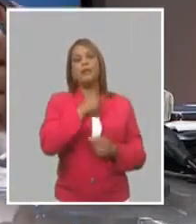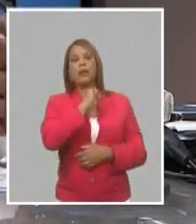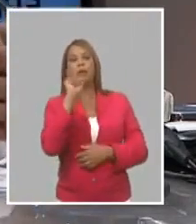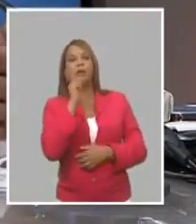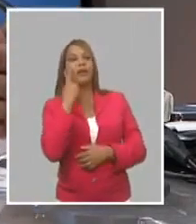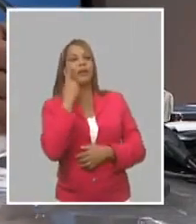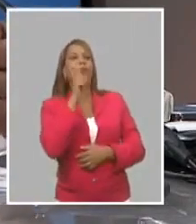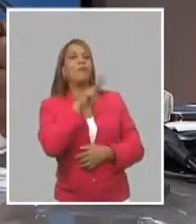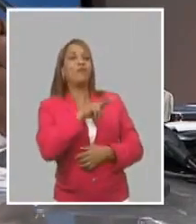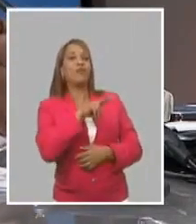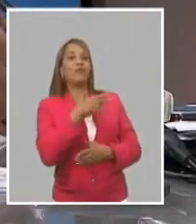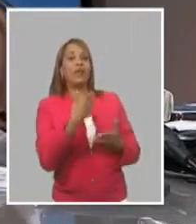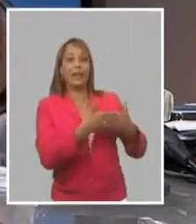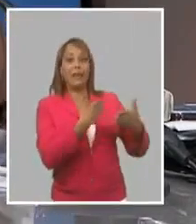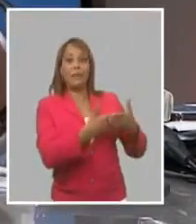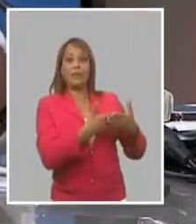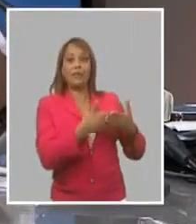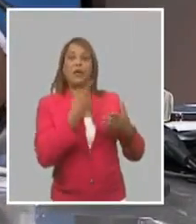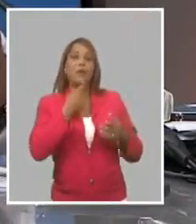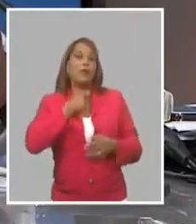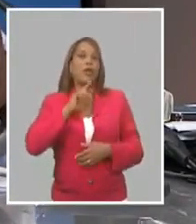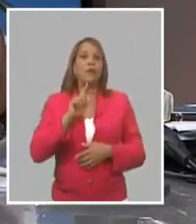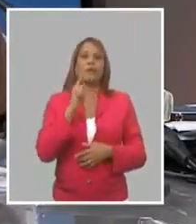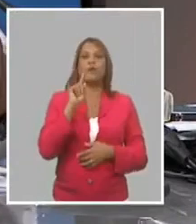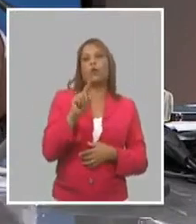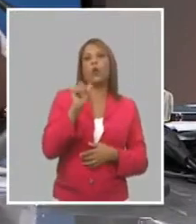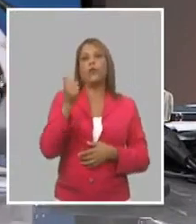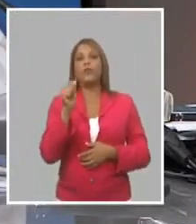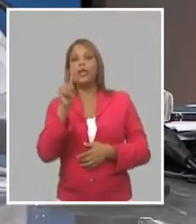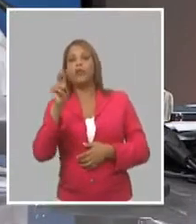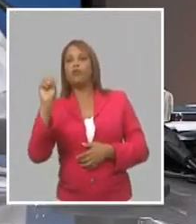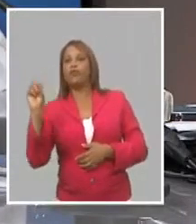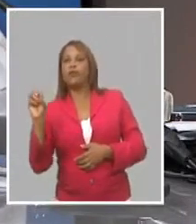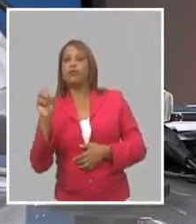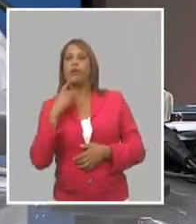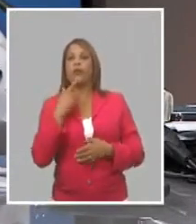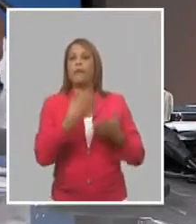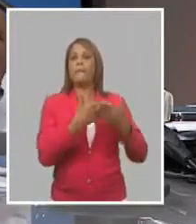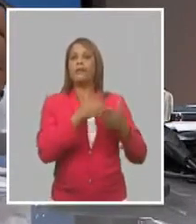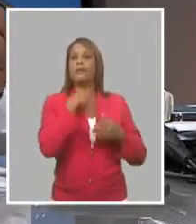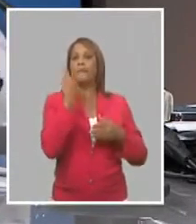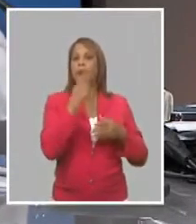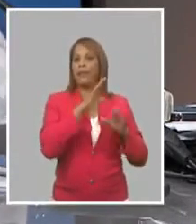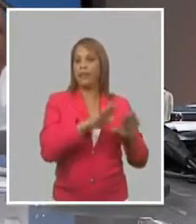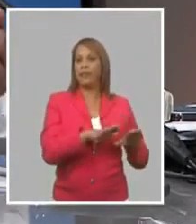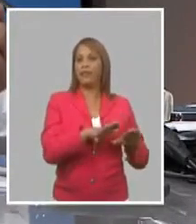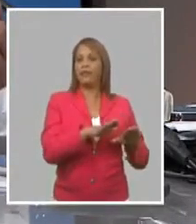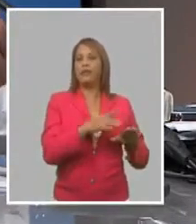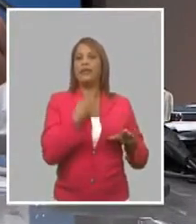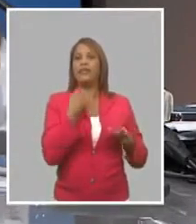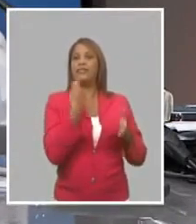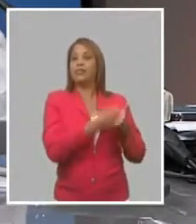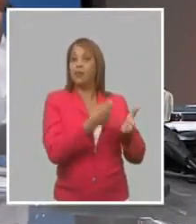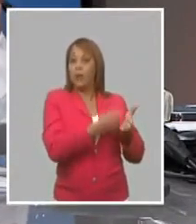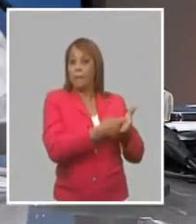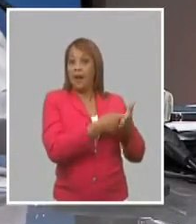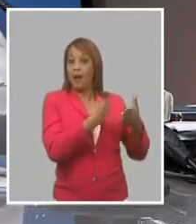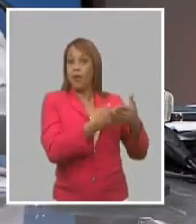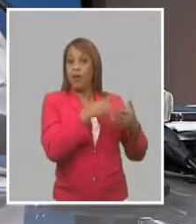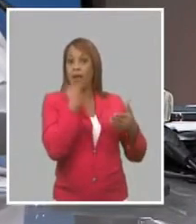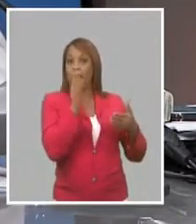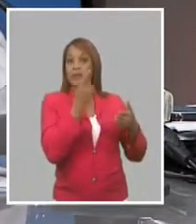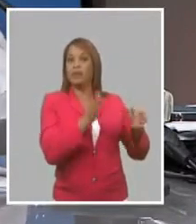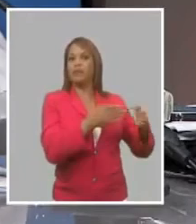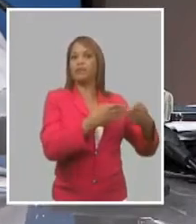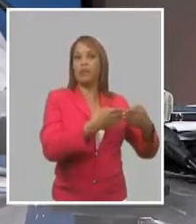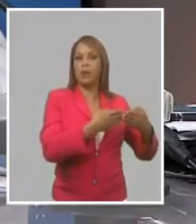estamos viendo. Entonces yo tengo 10, 200, 100, 300 empresas que tienen pérdida. Si no les financio la pérdida, las tengo que